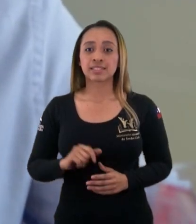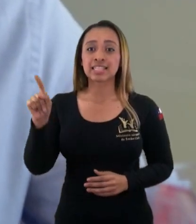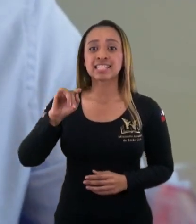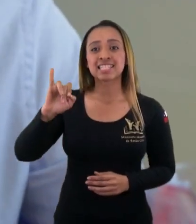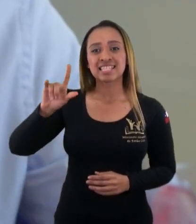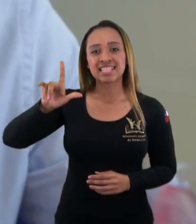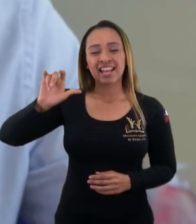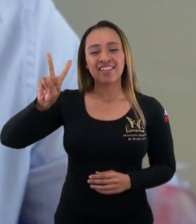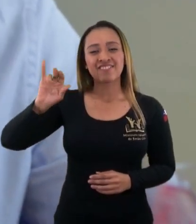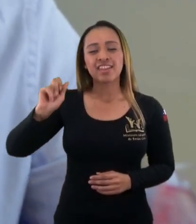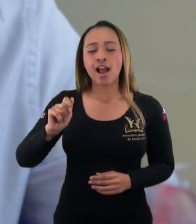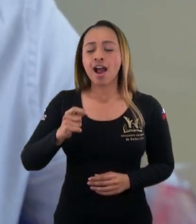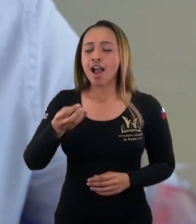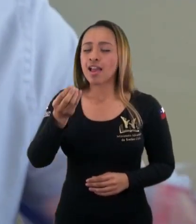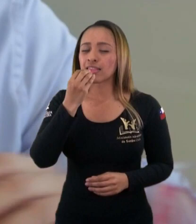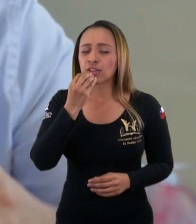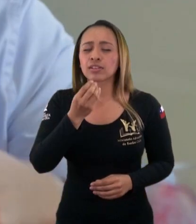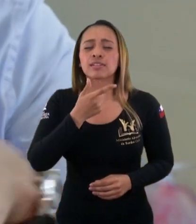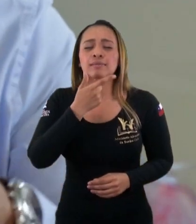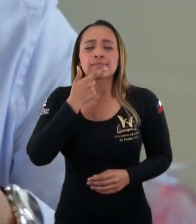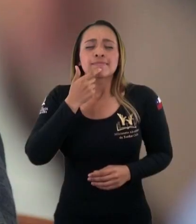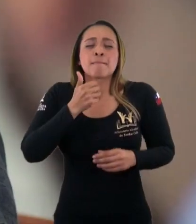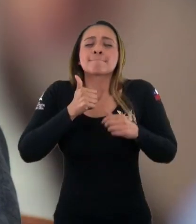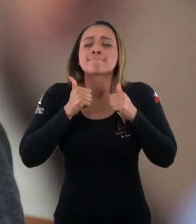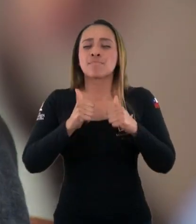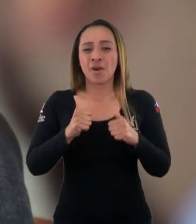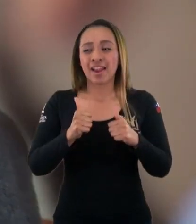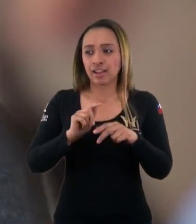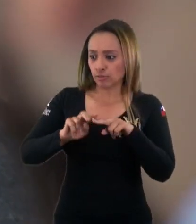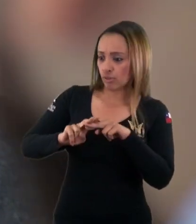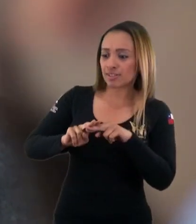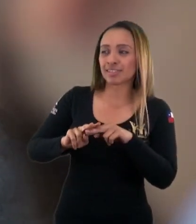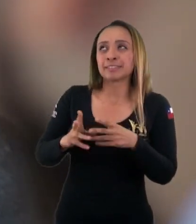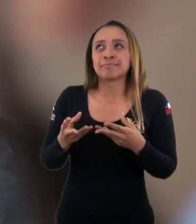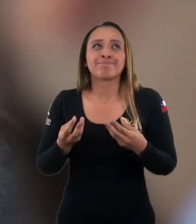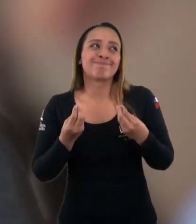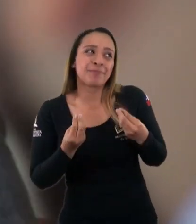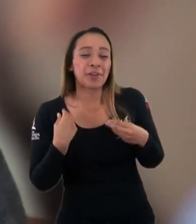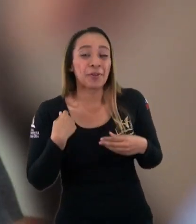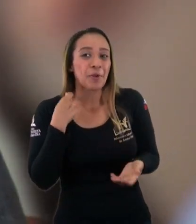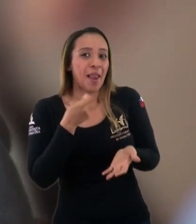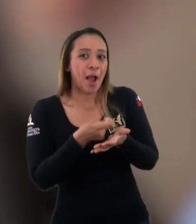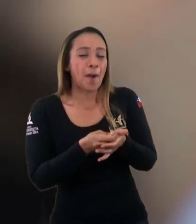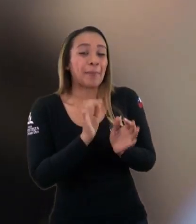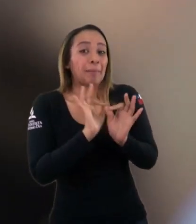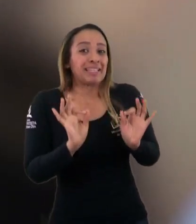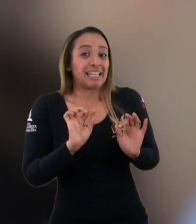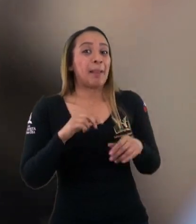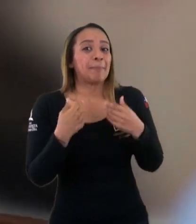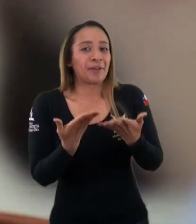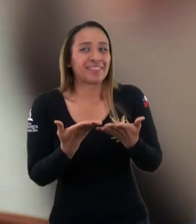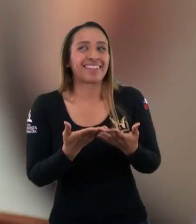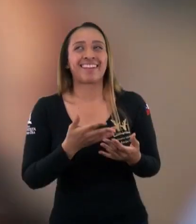Silvia, qué deliciosa esta torta de palmito. ¿Tú la hiciste? Bueno, pastor, la compramos especialmente para usted de la